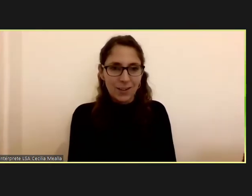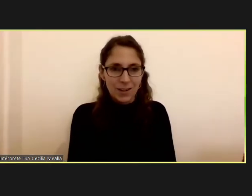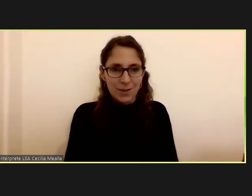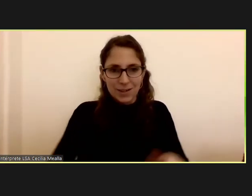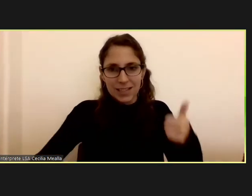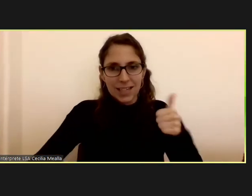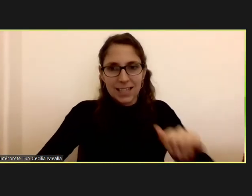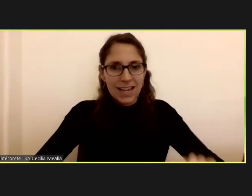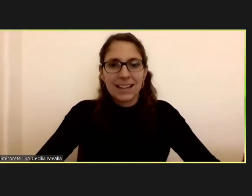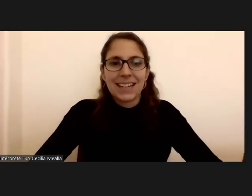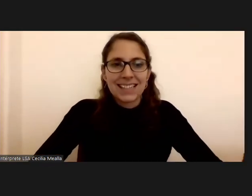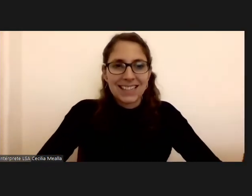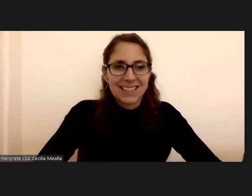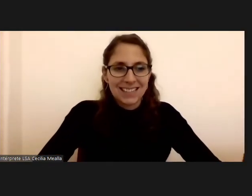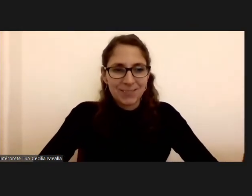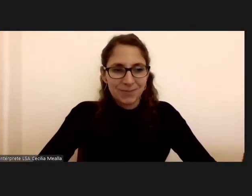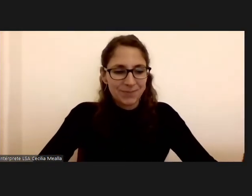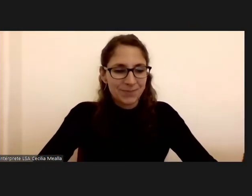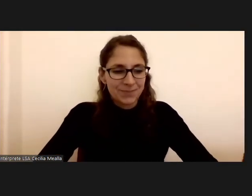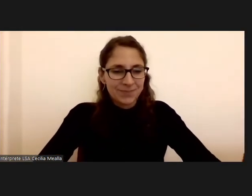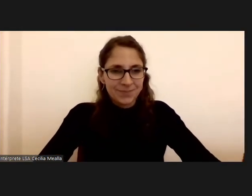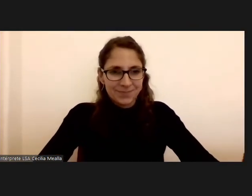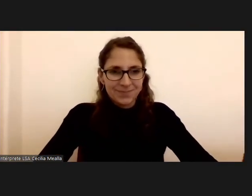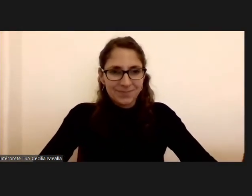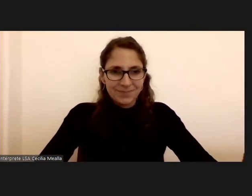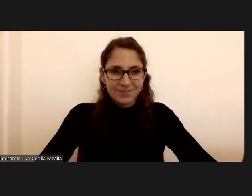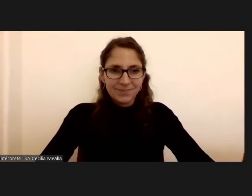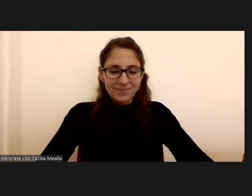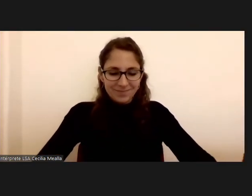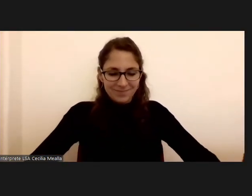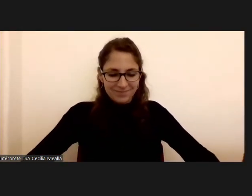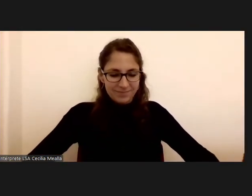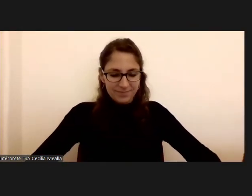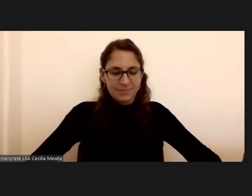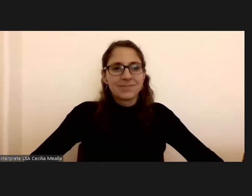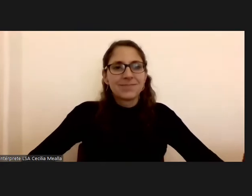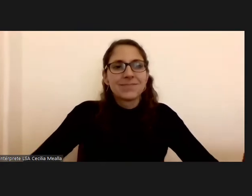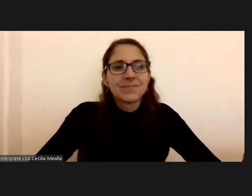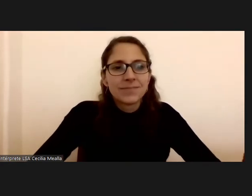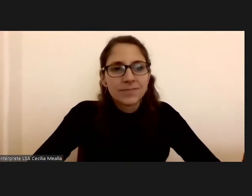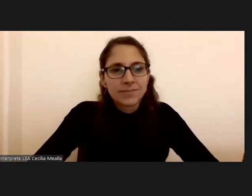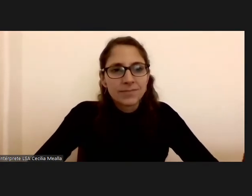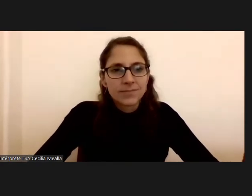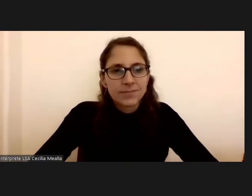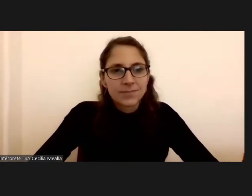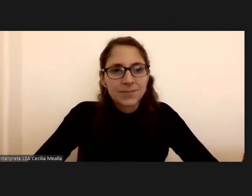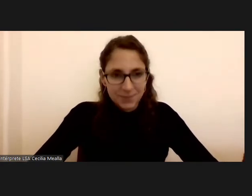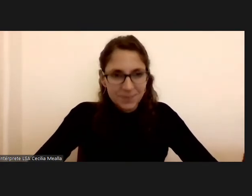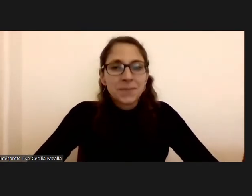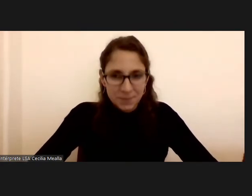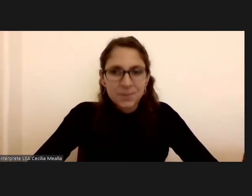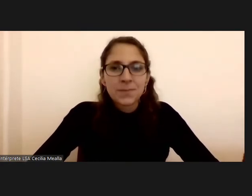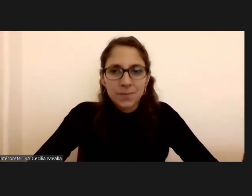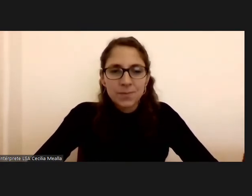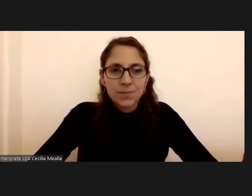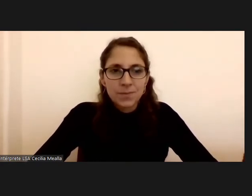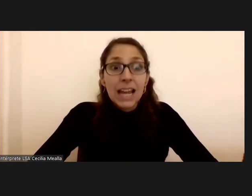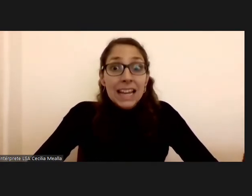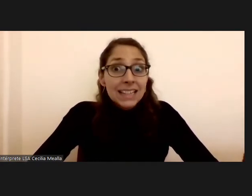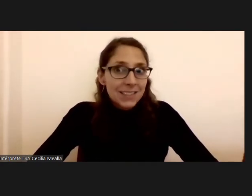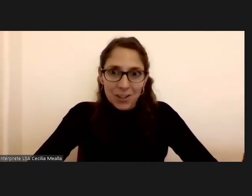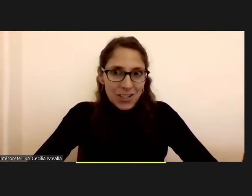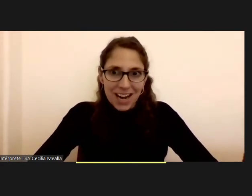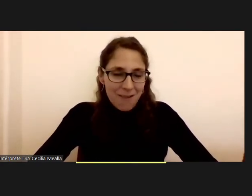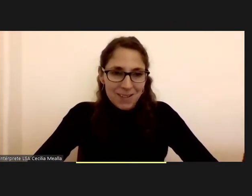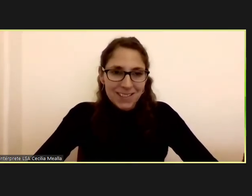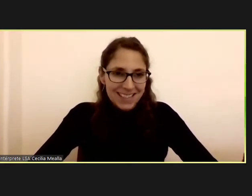De lo que veo, así que genial. Ah, Gracias. perfecto, perfecto, sí. Me habían comentado que ibas a estar, que iba a haber una reunión, al final no hubo la reunión,